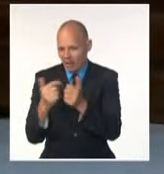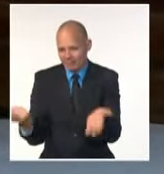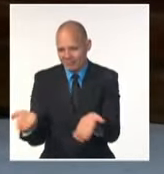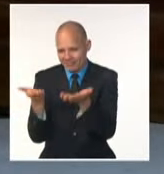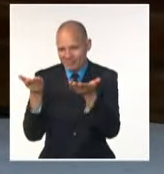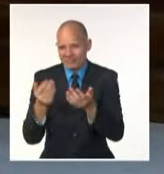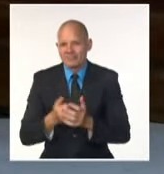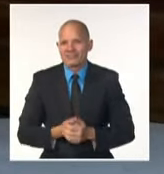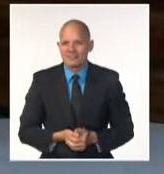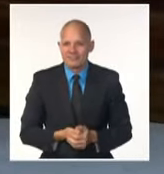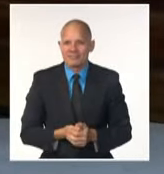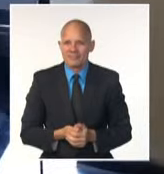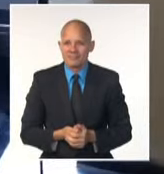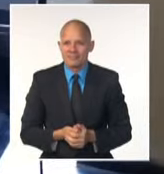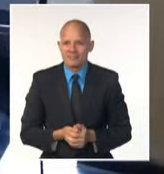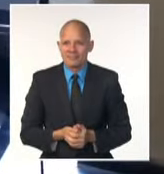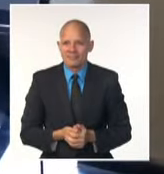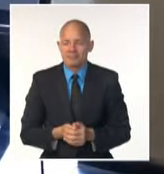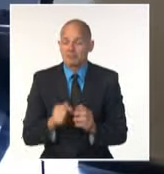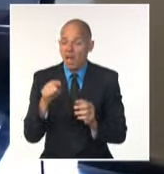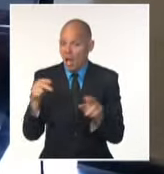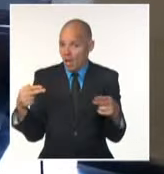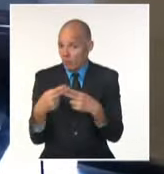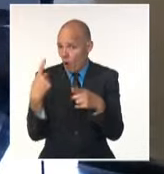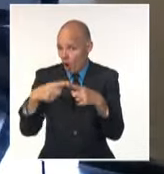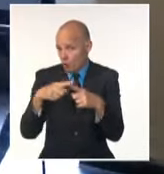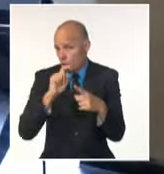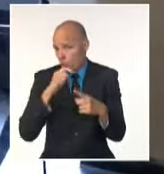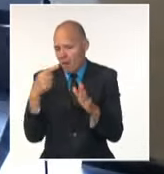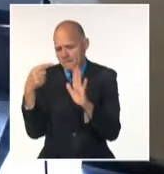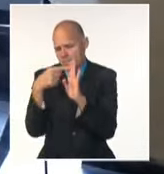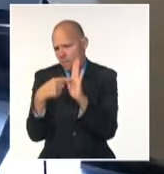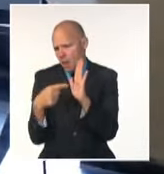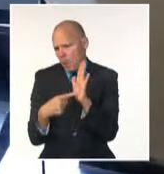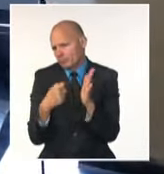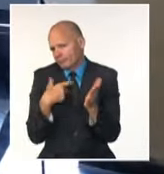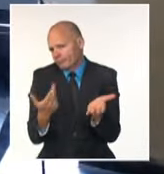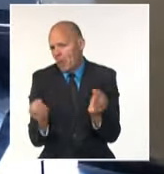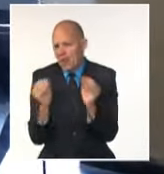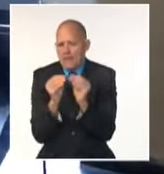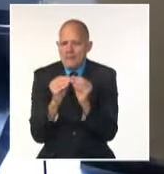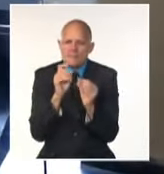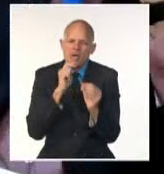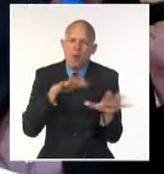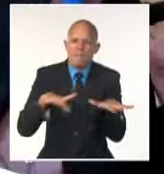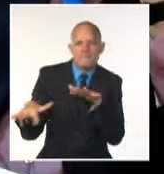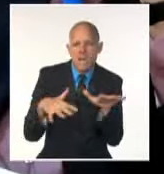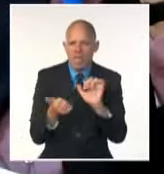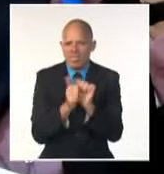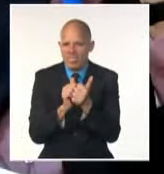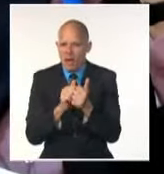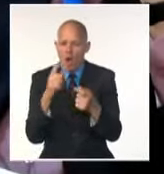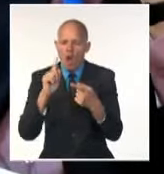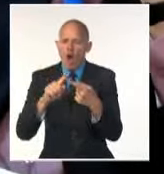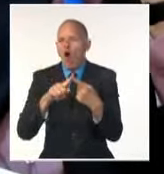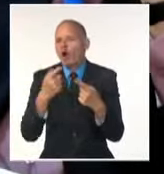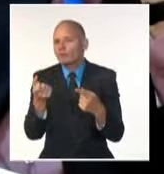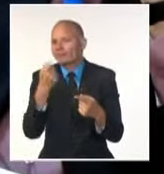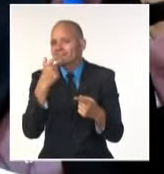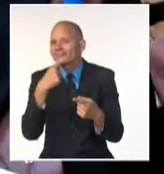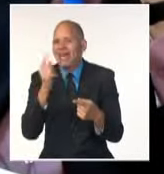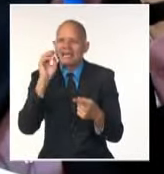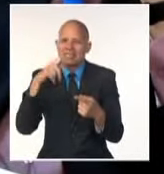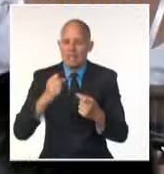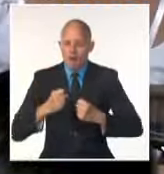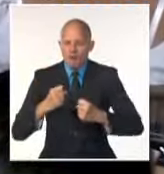deporte cubano. En CIEMMEDES también se abordan temas relacionados con la preparación deportiva, los suplementos nutricionales y la equidad